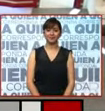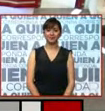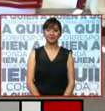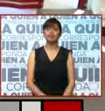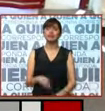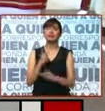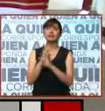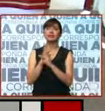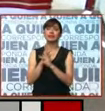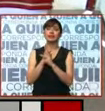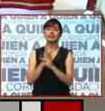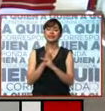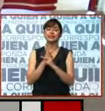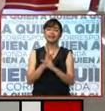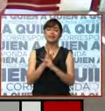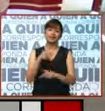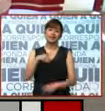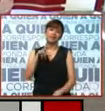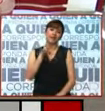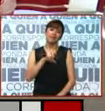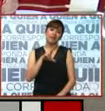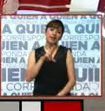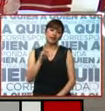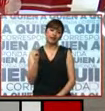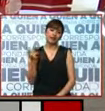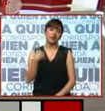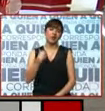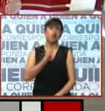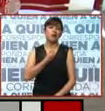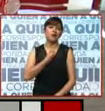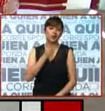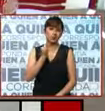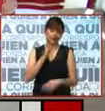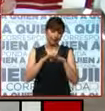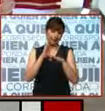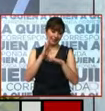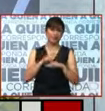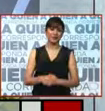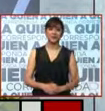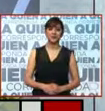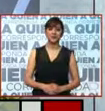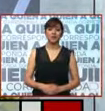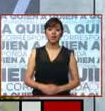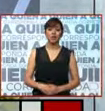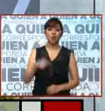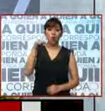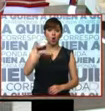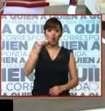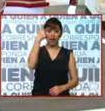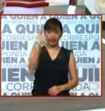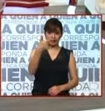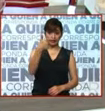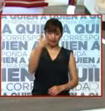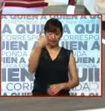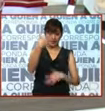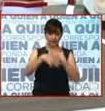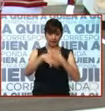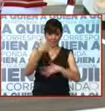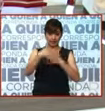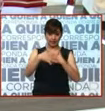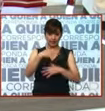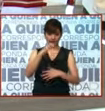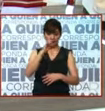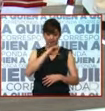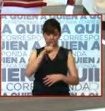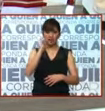Paciencia, Dios mío, paciencia. Es martes, todavía aguantamos un ratito más. Aquí a la isla. A las 7:15, hoy es especial el